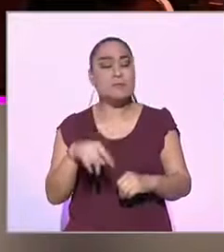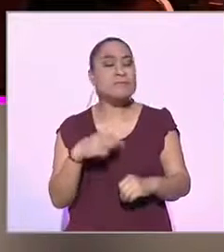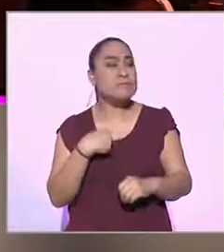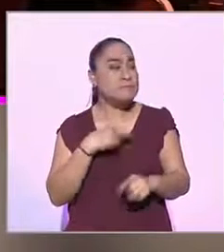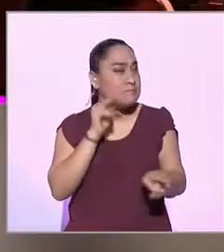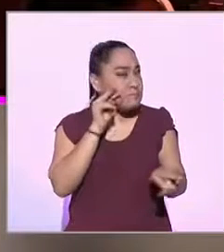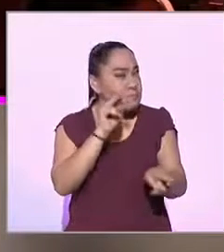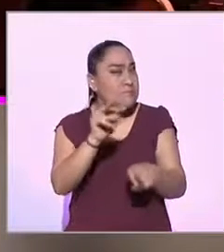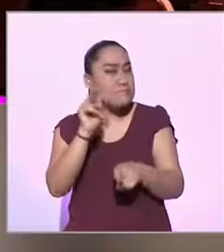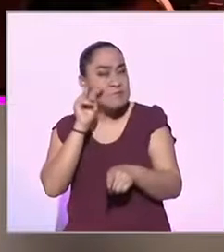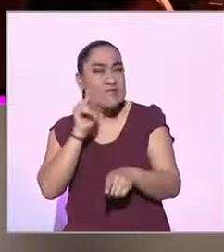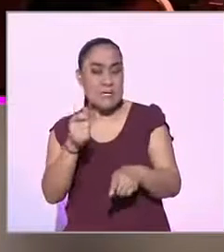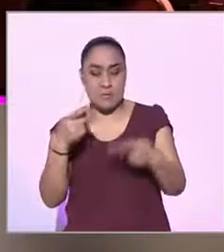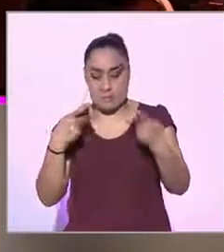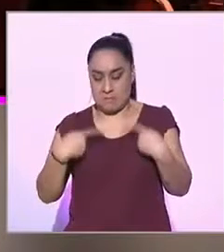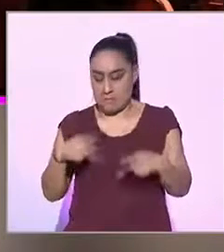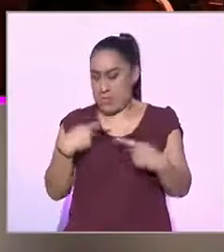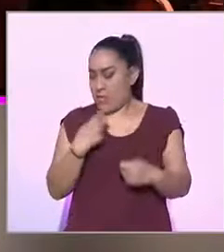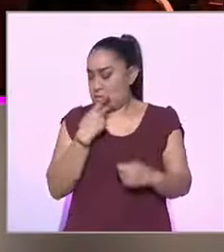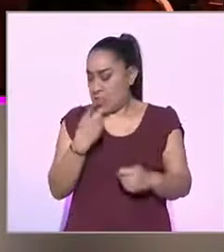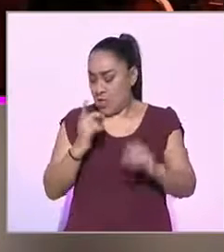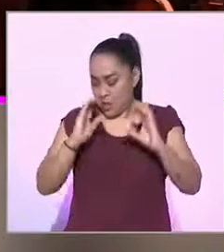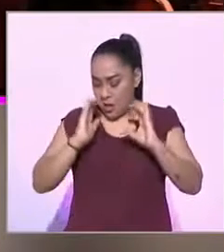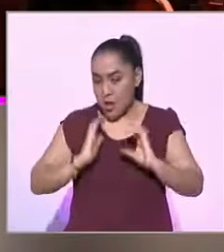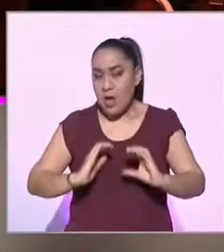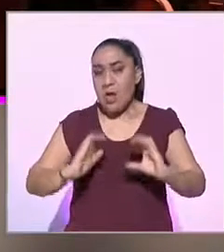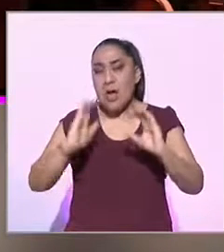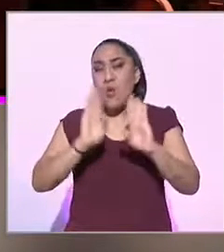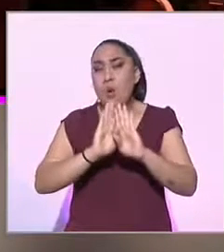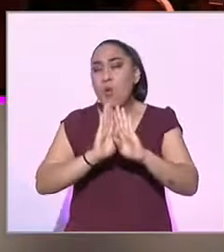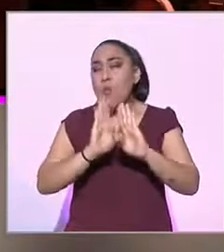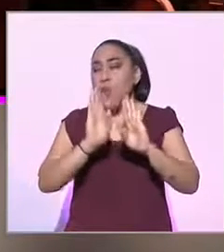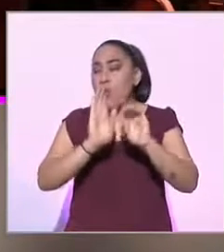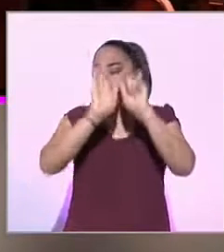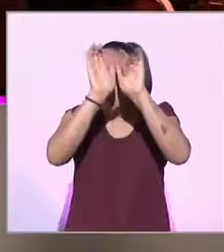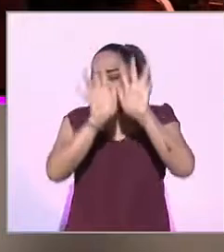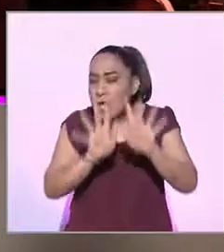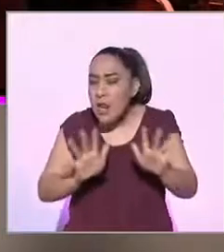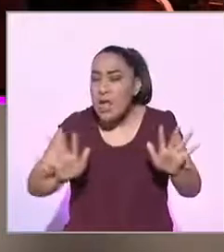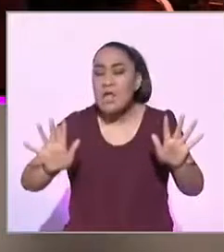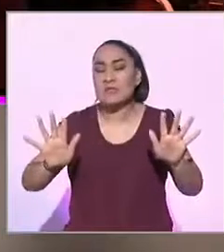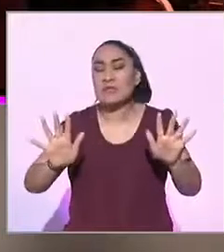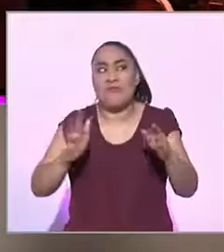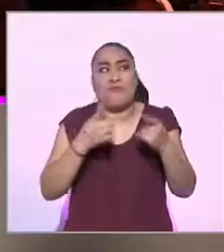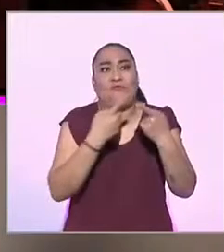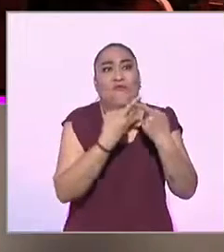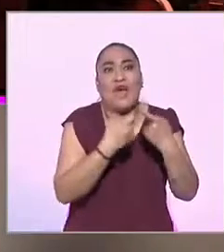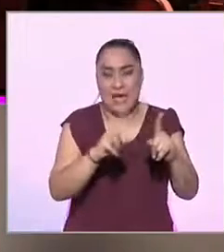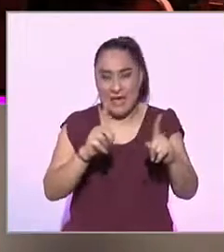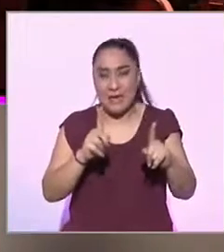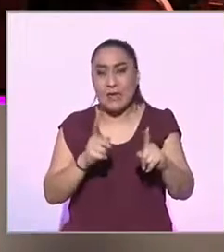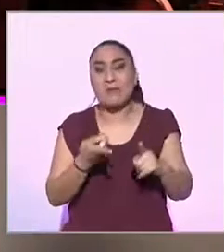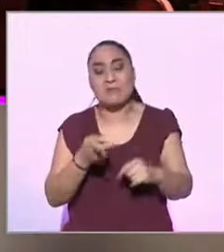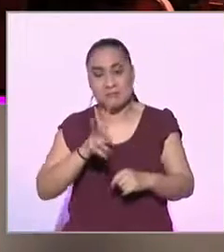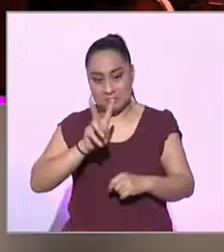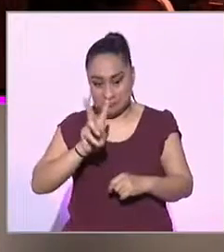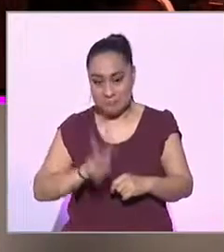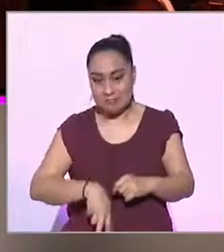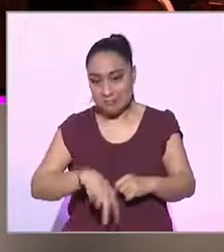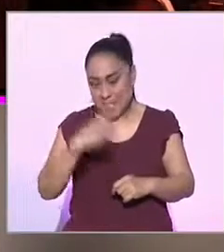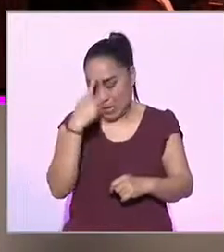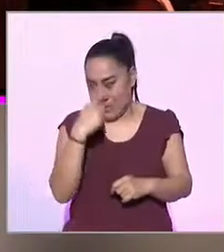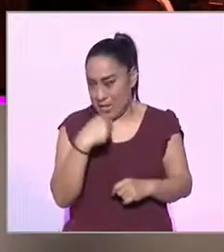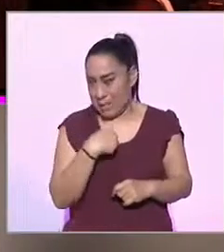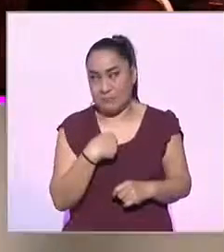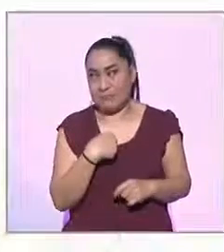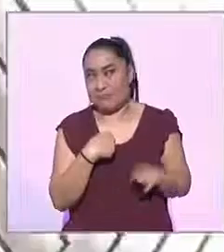se refieren al canto como algo muy celeste, muy etéreo, muy fuera de este mundo. Y la verdad es que para mí es un